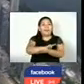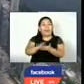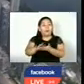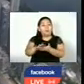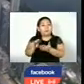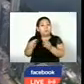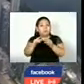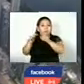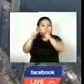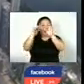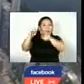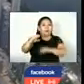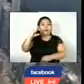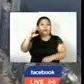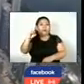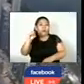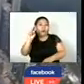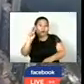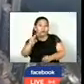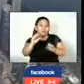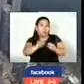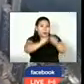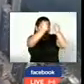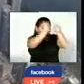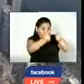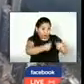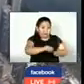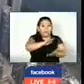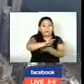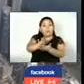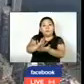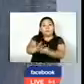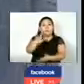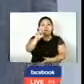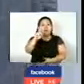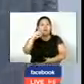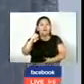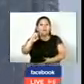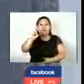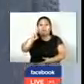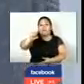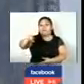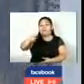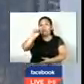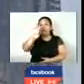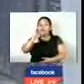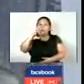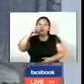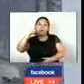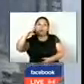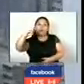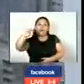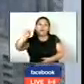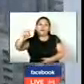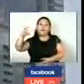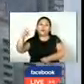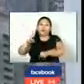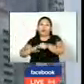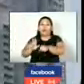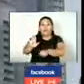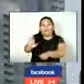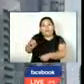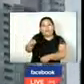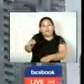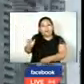a mediados de siglo. El paquete presupuestal prevé un gasto de 101.400 millones de dólares canadienses,